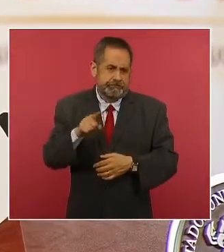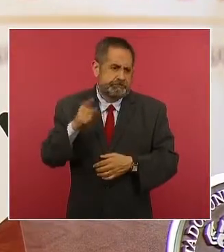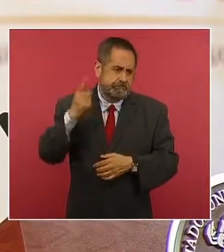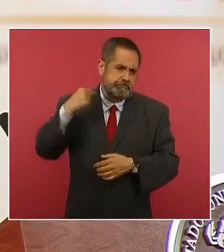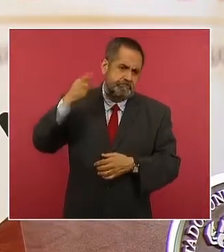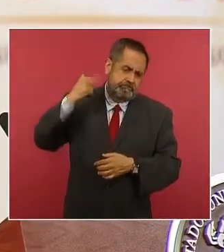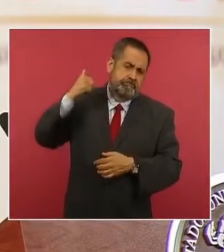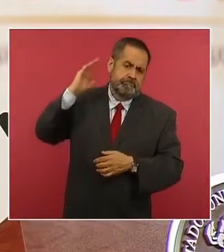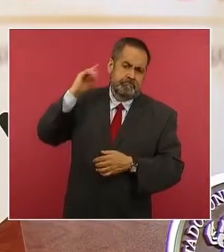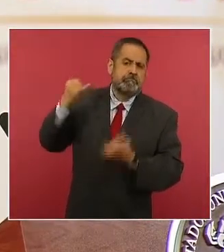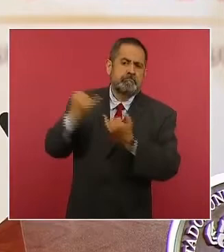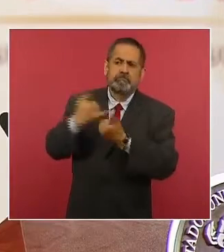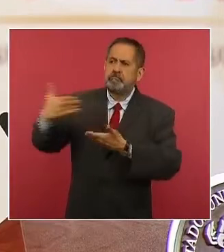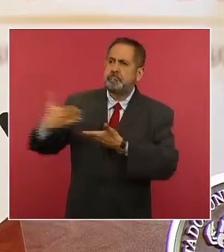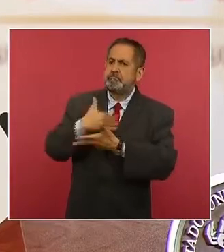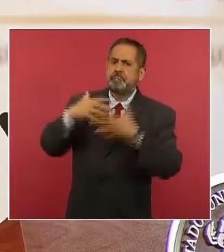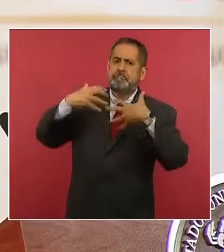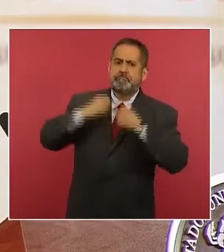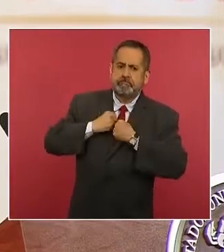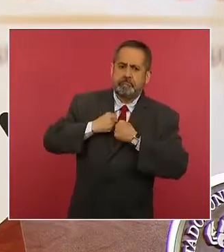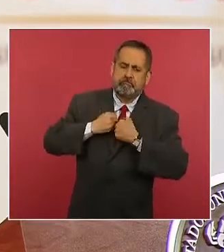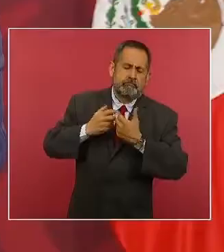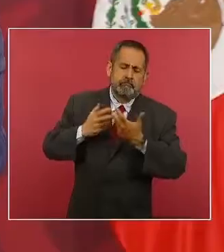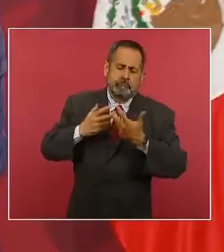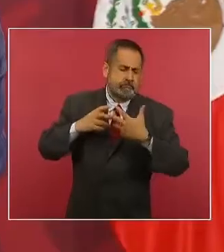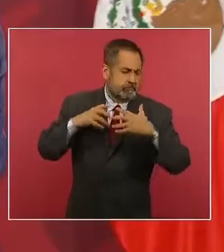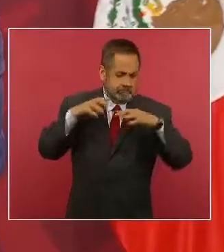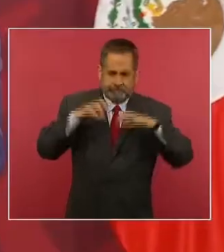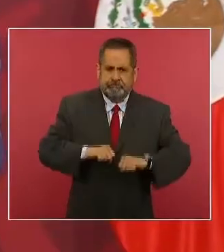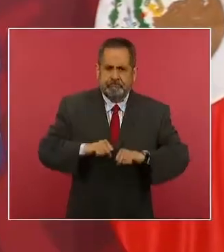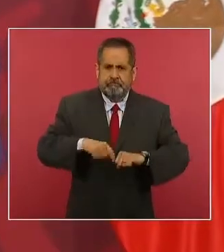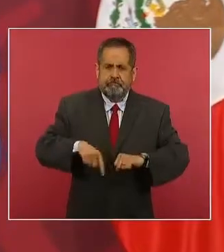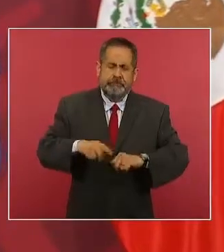hemos padecido de invasiones, 2